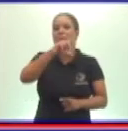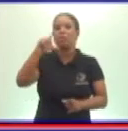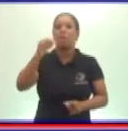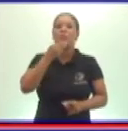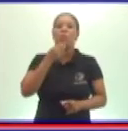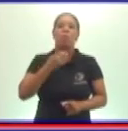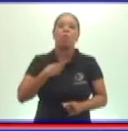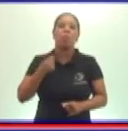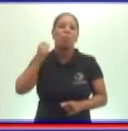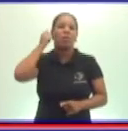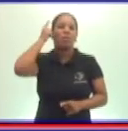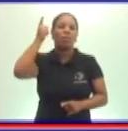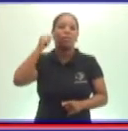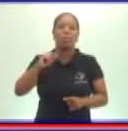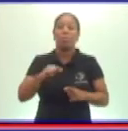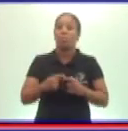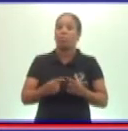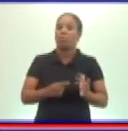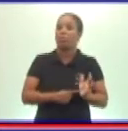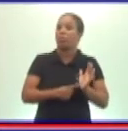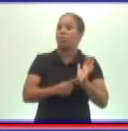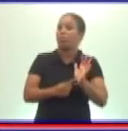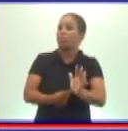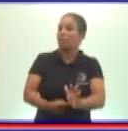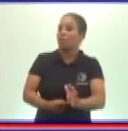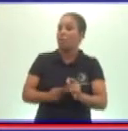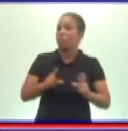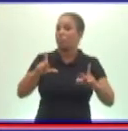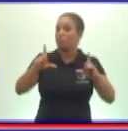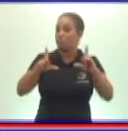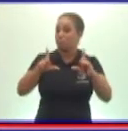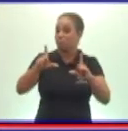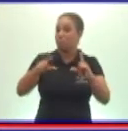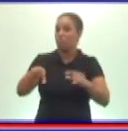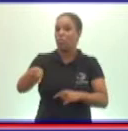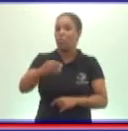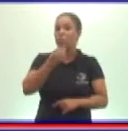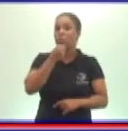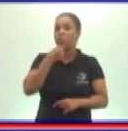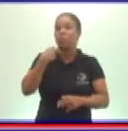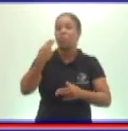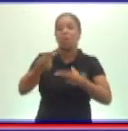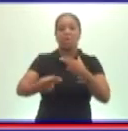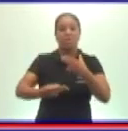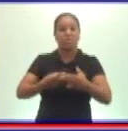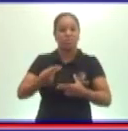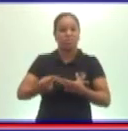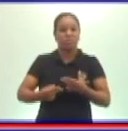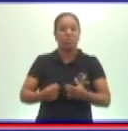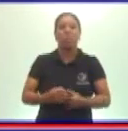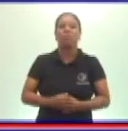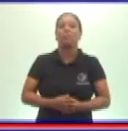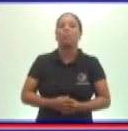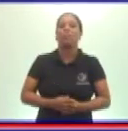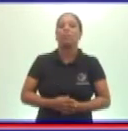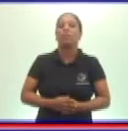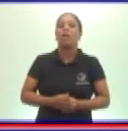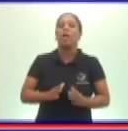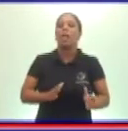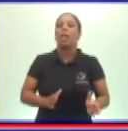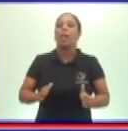estamos sugiriendo en esa ficha conceptual que tú mismo has ido elaborando en la